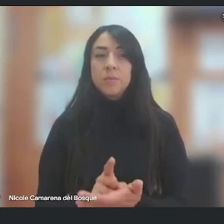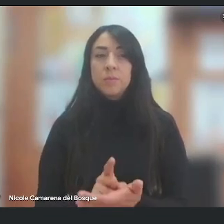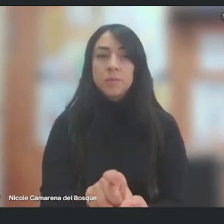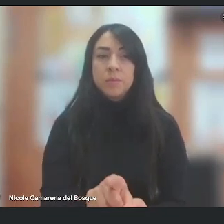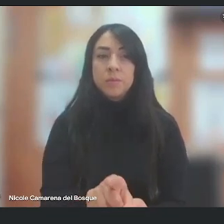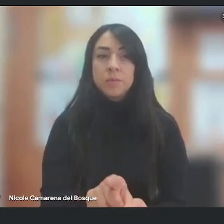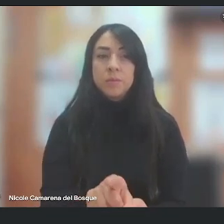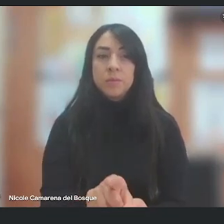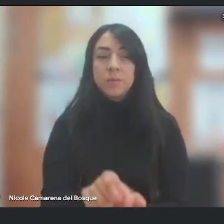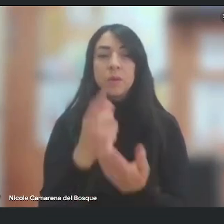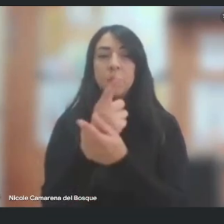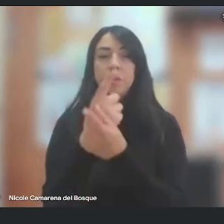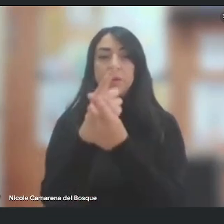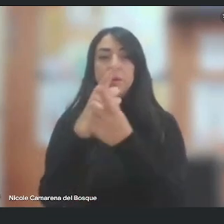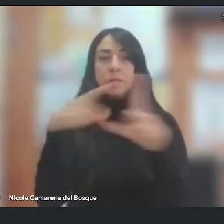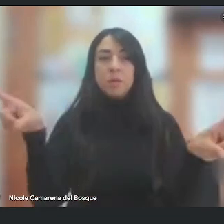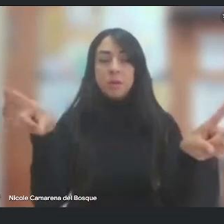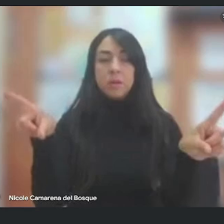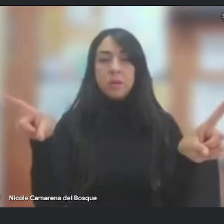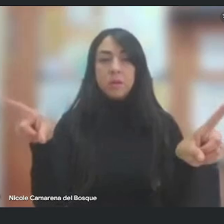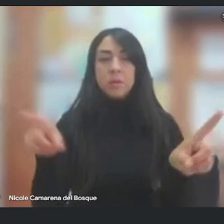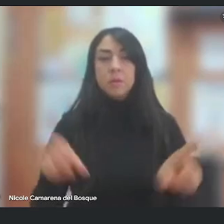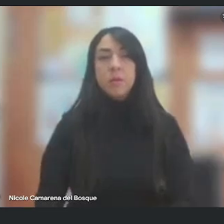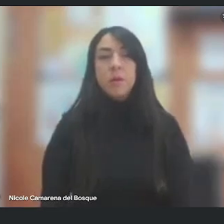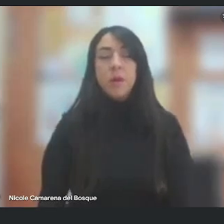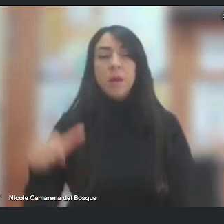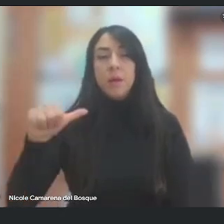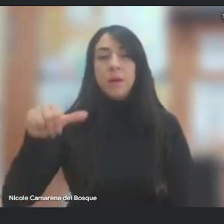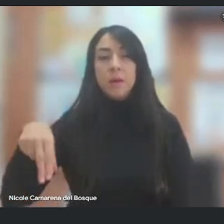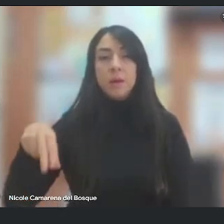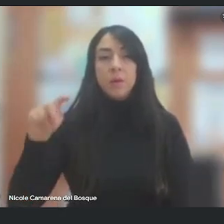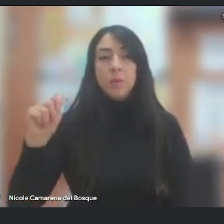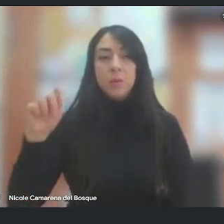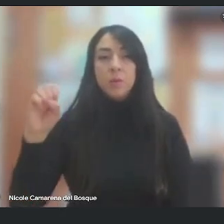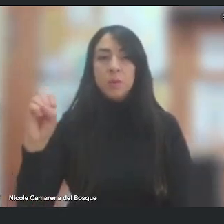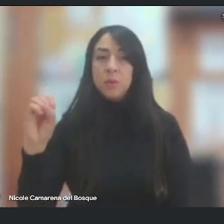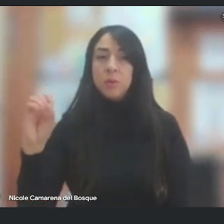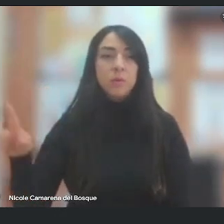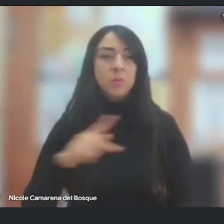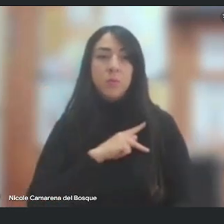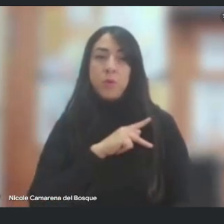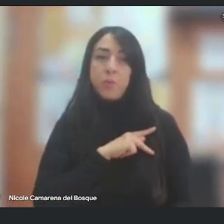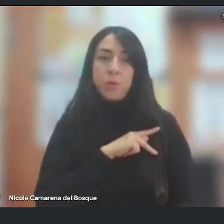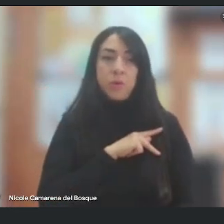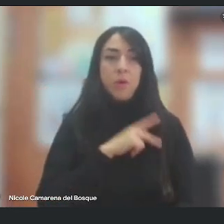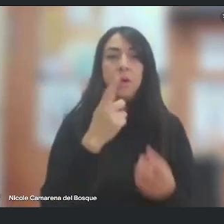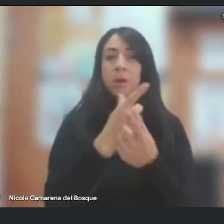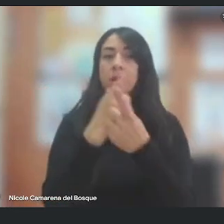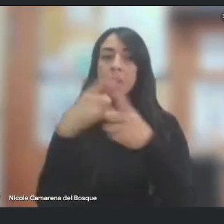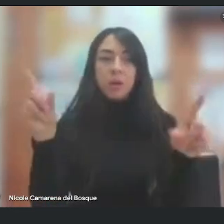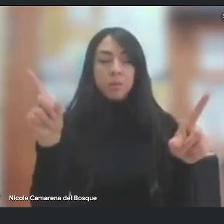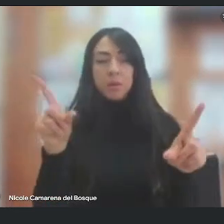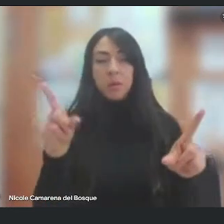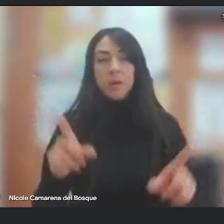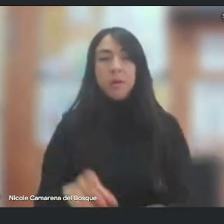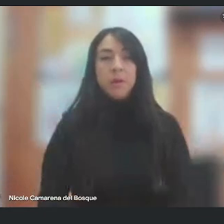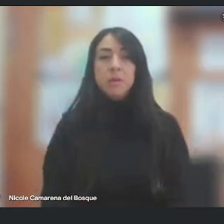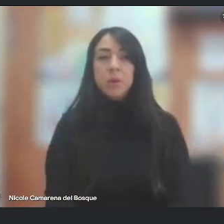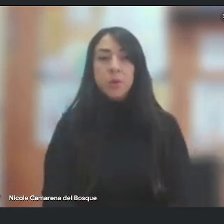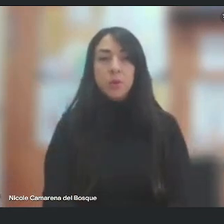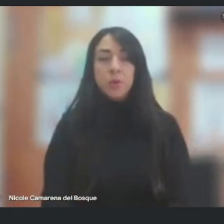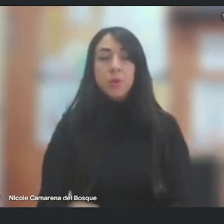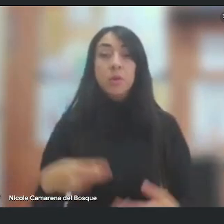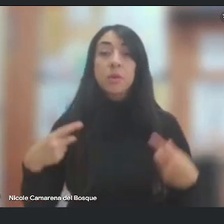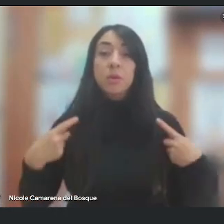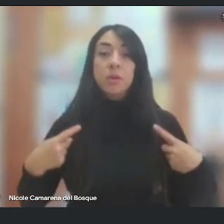y libre desarrollo de la personalidad. Todas las personas con discapacidad tienen derecho a gozar de libertad. Esto significa que